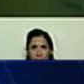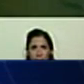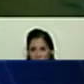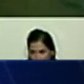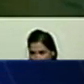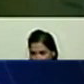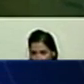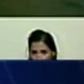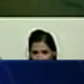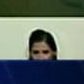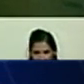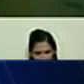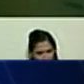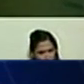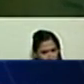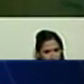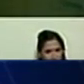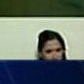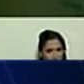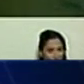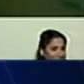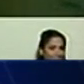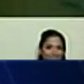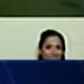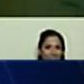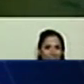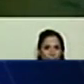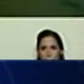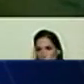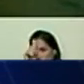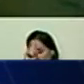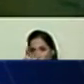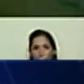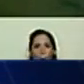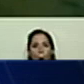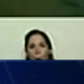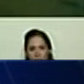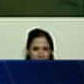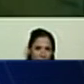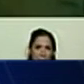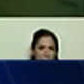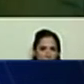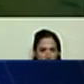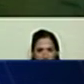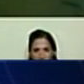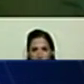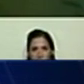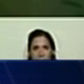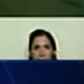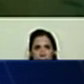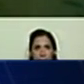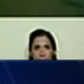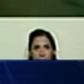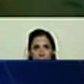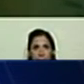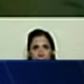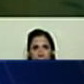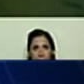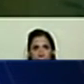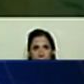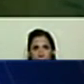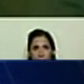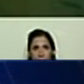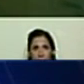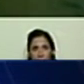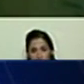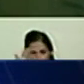por nosotros los venezolanos, es una gran estupidez. Así lo llamo, es una gran estupidez.